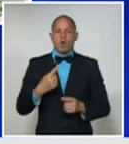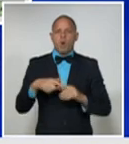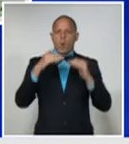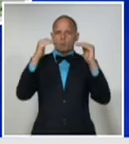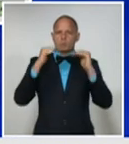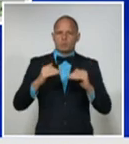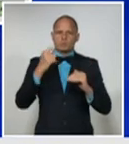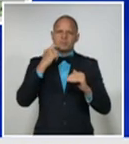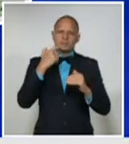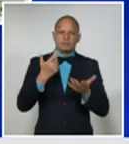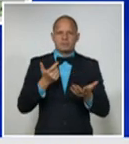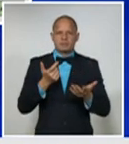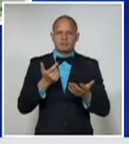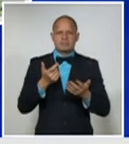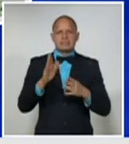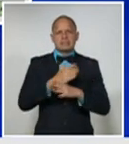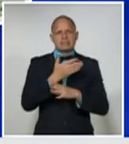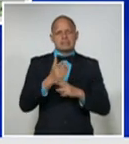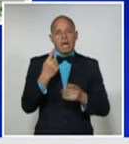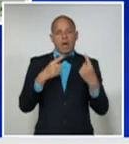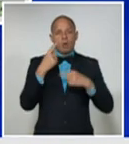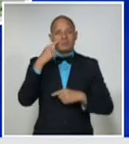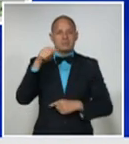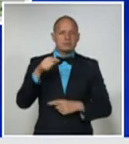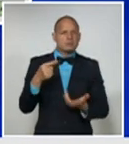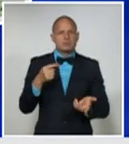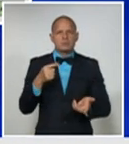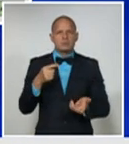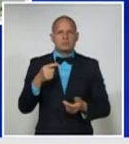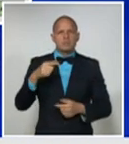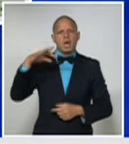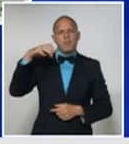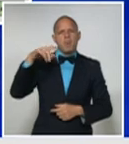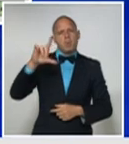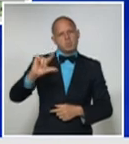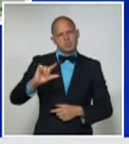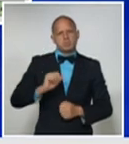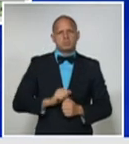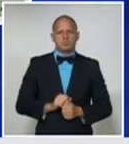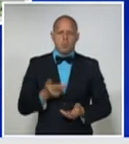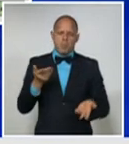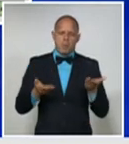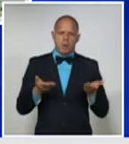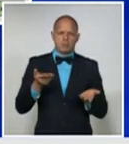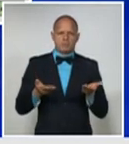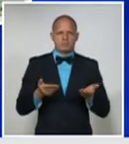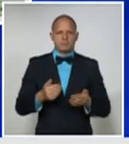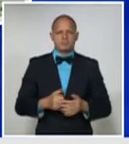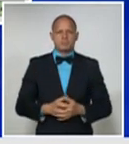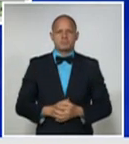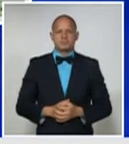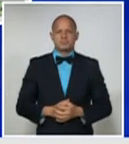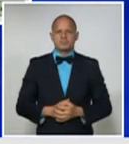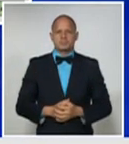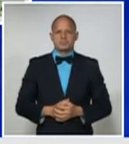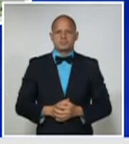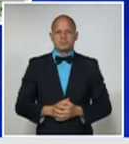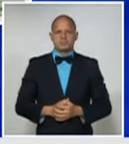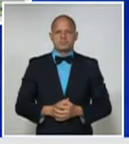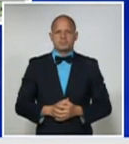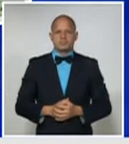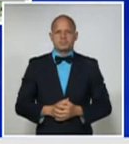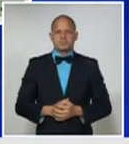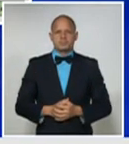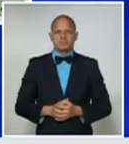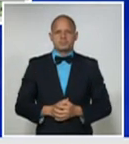Río, pudiéramos decir que discretamente inferior al día anterior, pero las más altas de nuestro